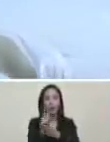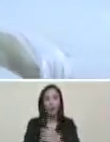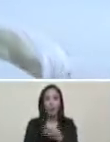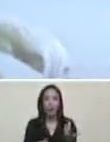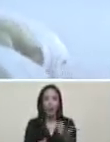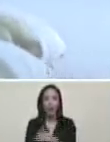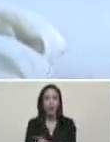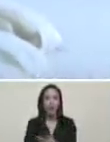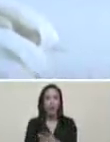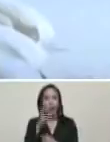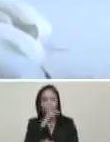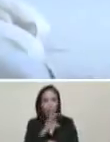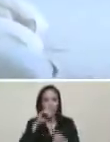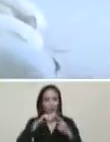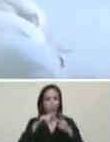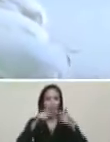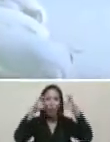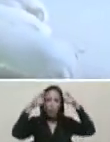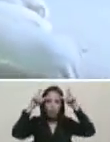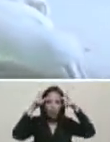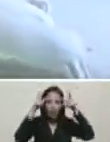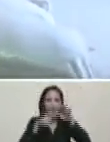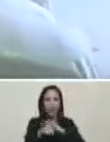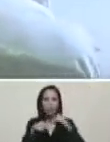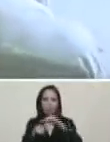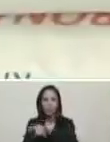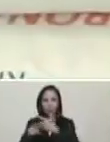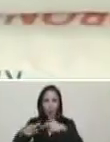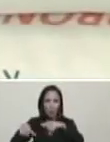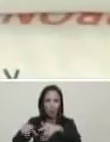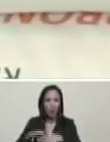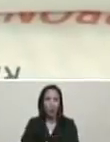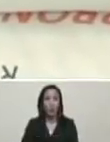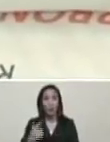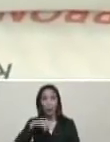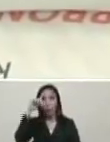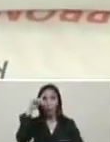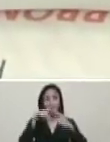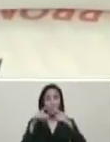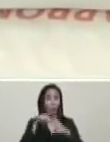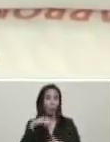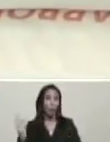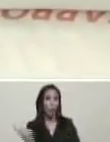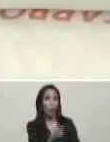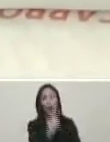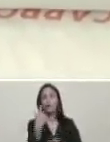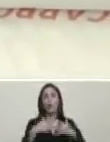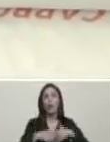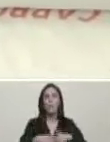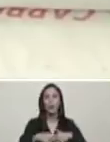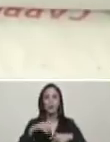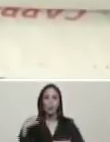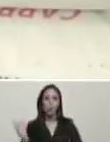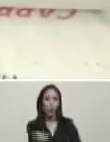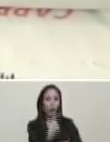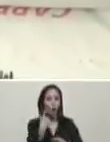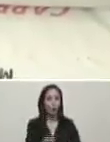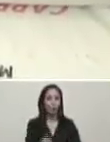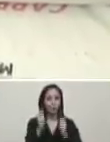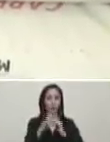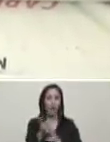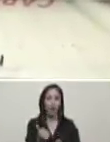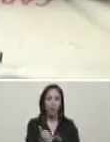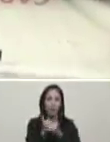y de cerdo. Esta es la primera etapa que recuperamos. La idea es recuperar todo el complejo. Y adicionalmente, esta planta de